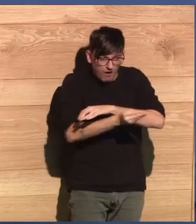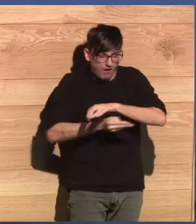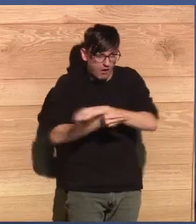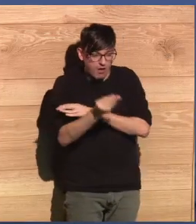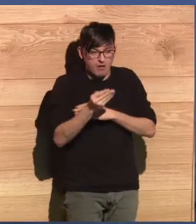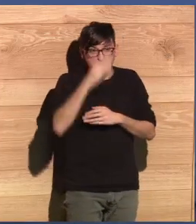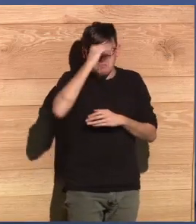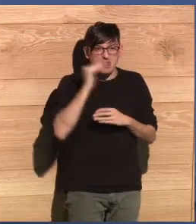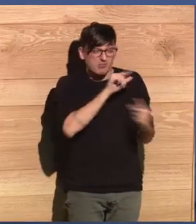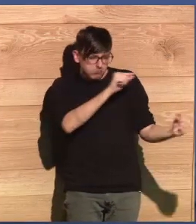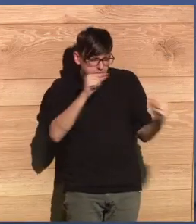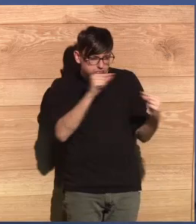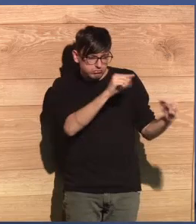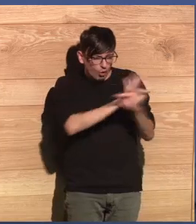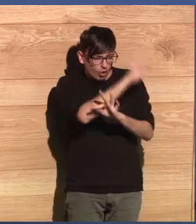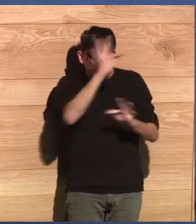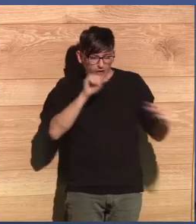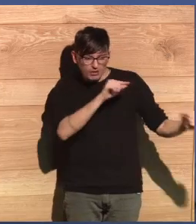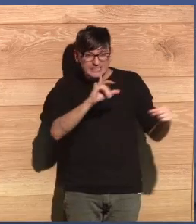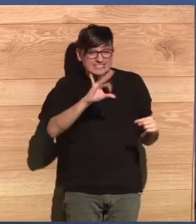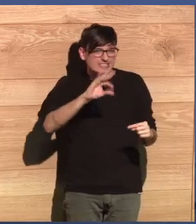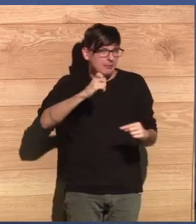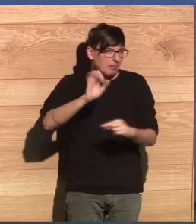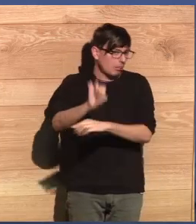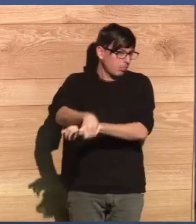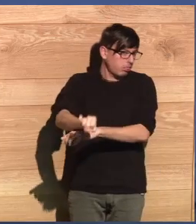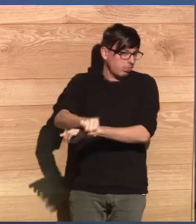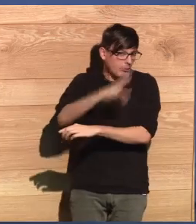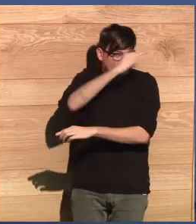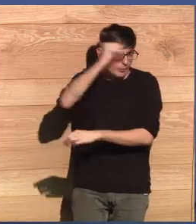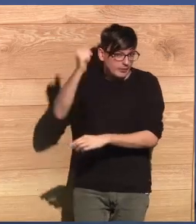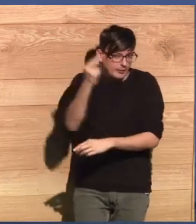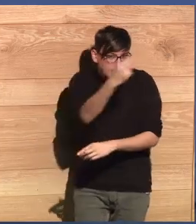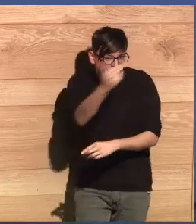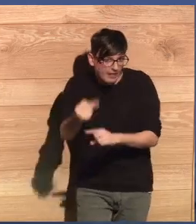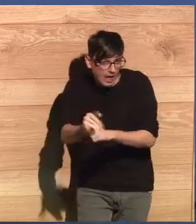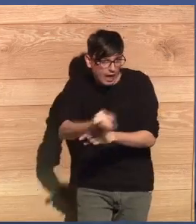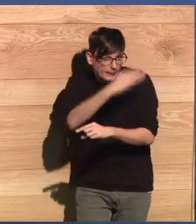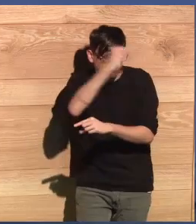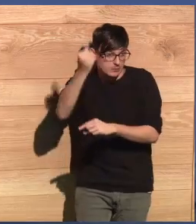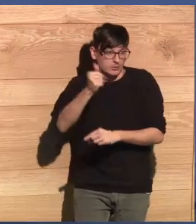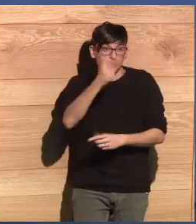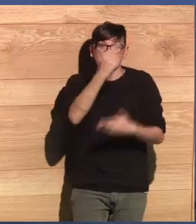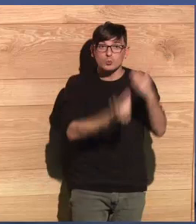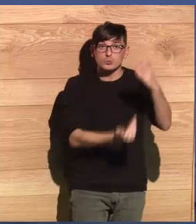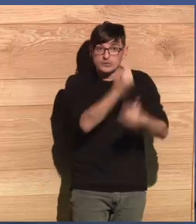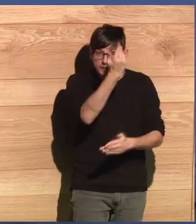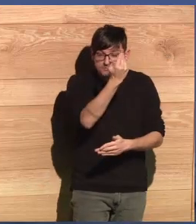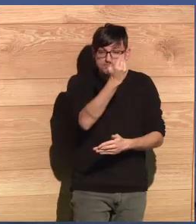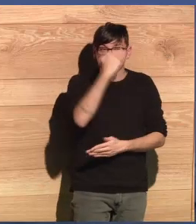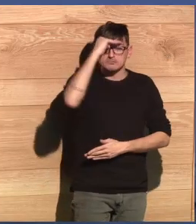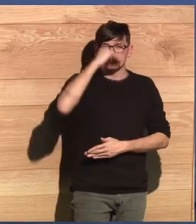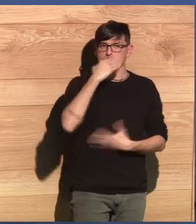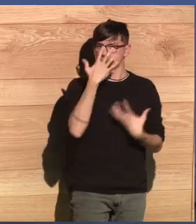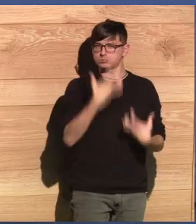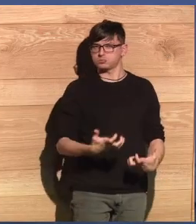pasaban el día discutiendo y a Isabel le hacían tan poco caso que se olvidaron de su pincel. Un día el padre se puso más serio